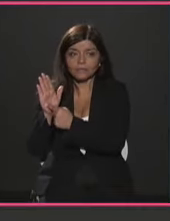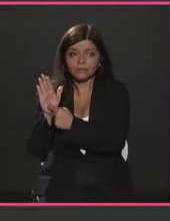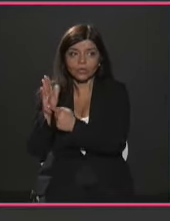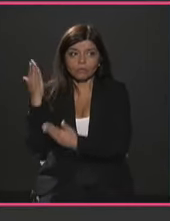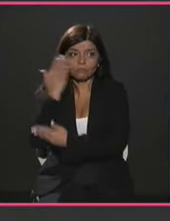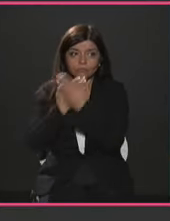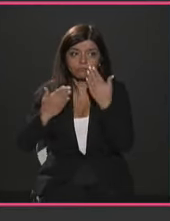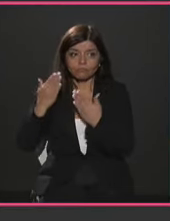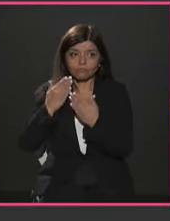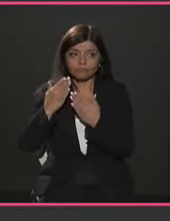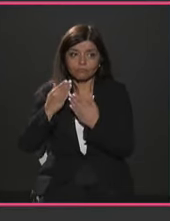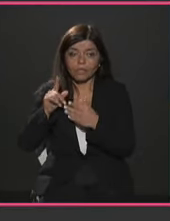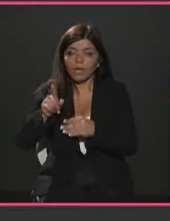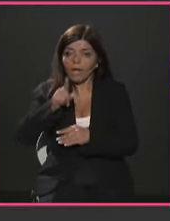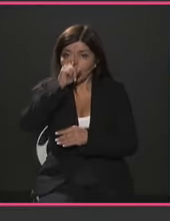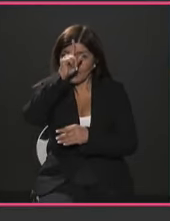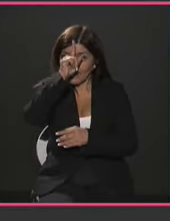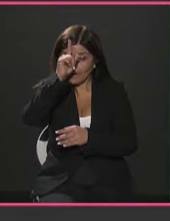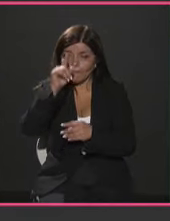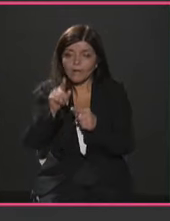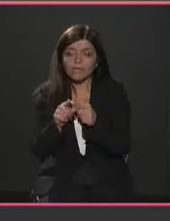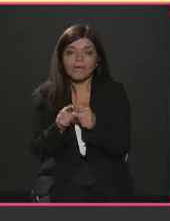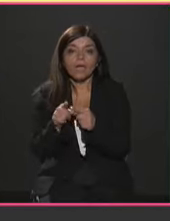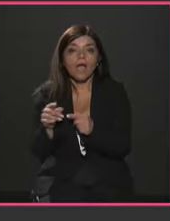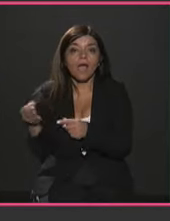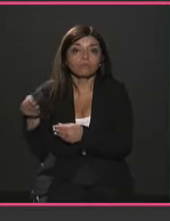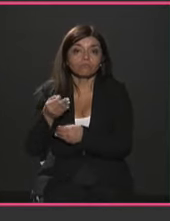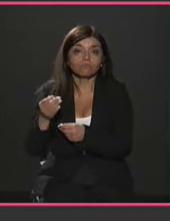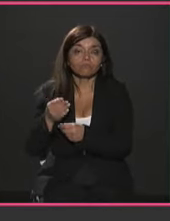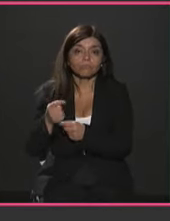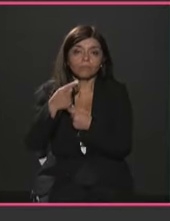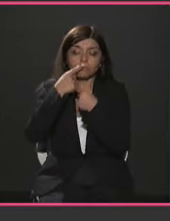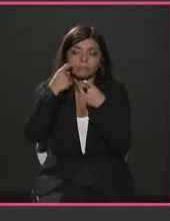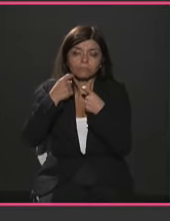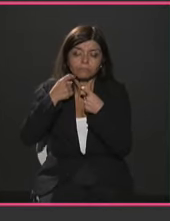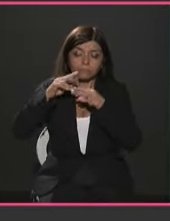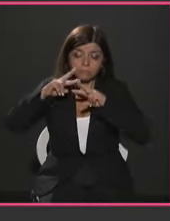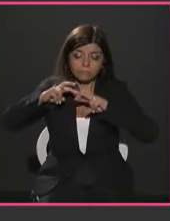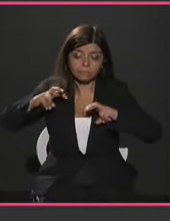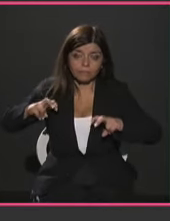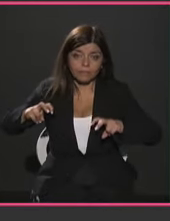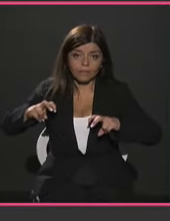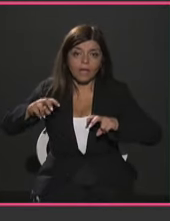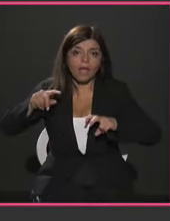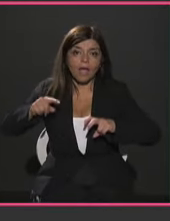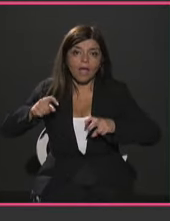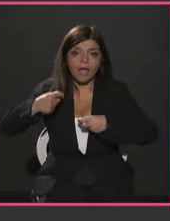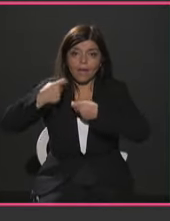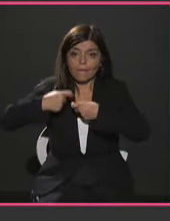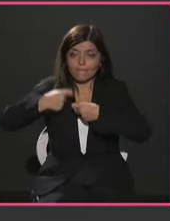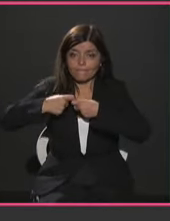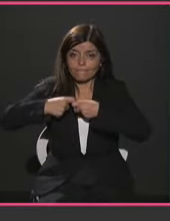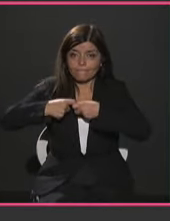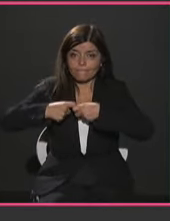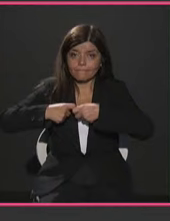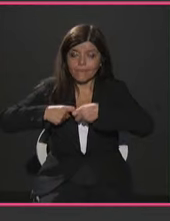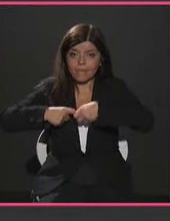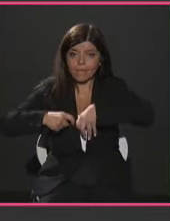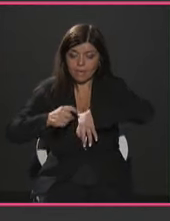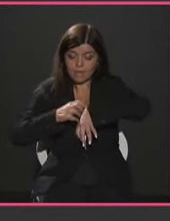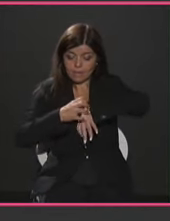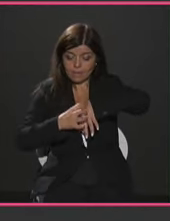protectivo en Alemania ahí lo diagnosticaron con una piedra intestinal que